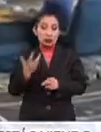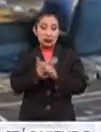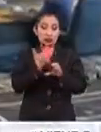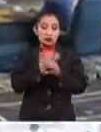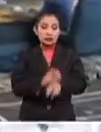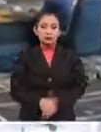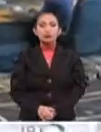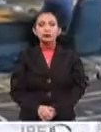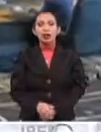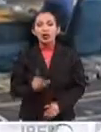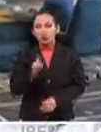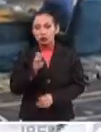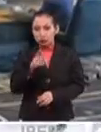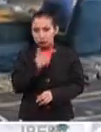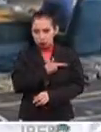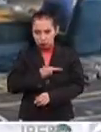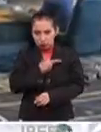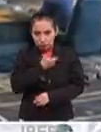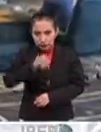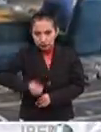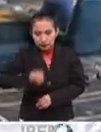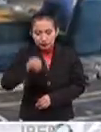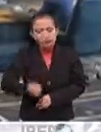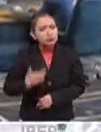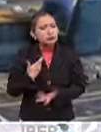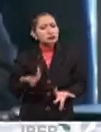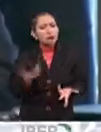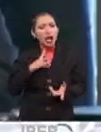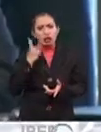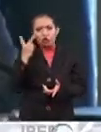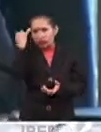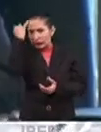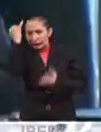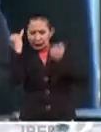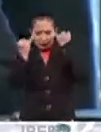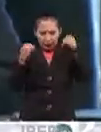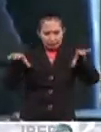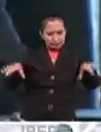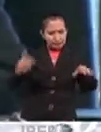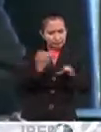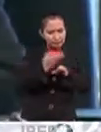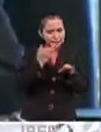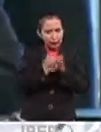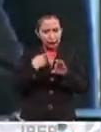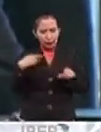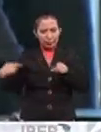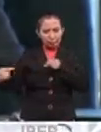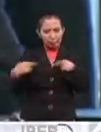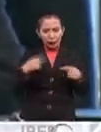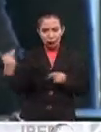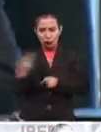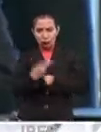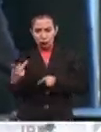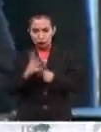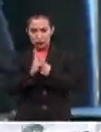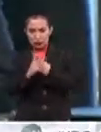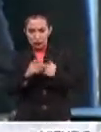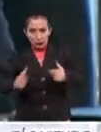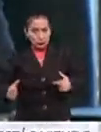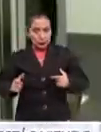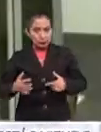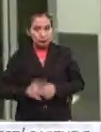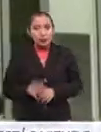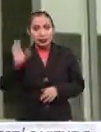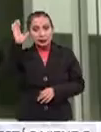Unidos. Doctor Ulises Granados, me da muchísimo gusto saludarlos. Hay dos posturas claras que están en este momento confrontando a estas dos potencias